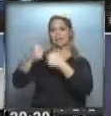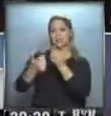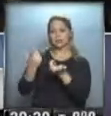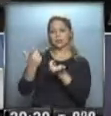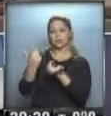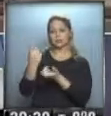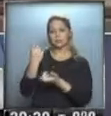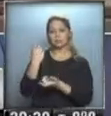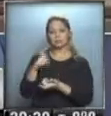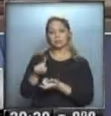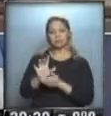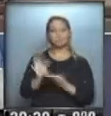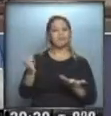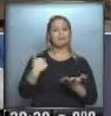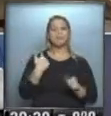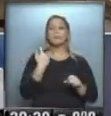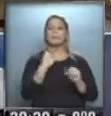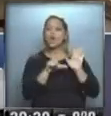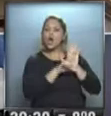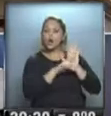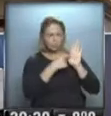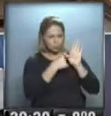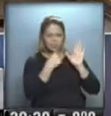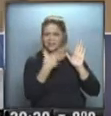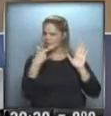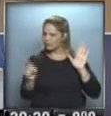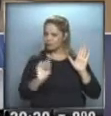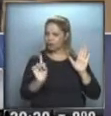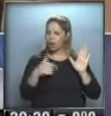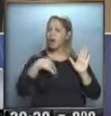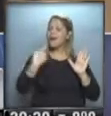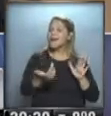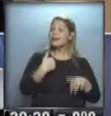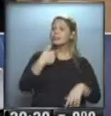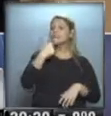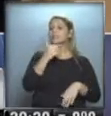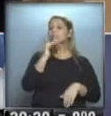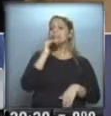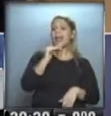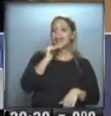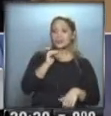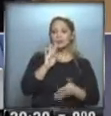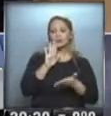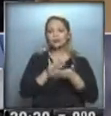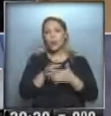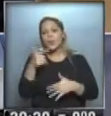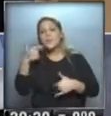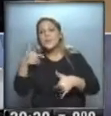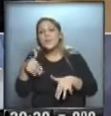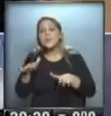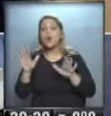pero por la Constitución no le estaba permitido. Entonces se armó un discurso alrededor de